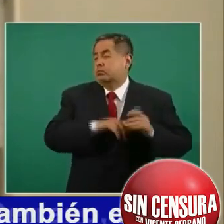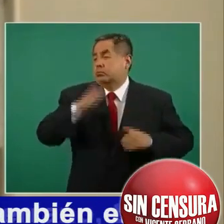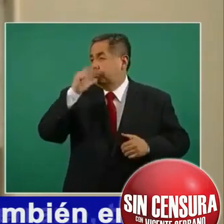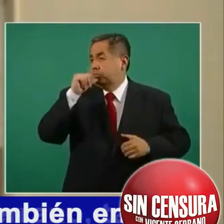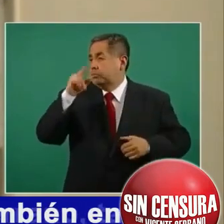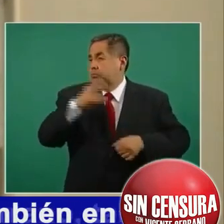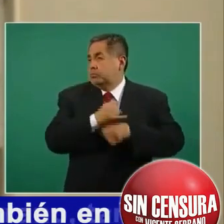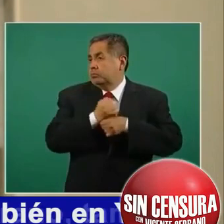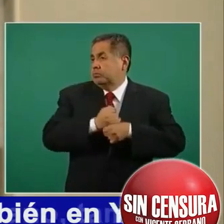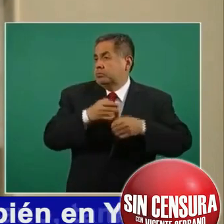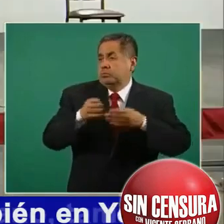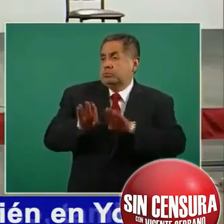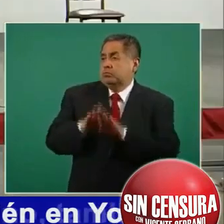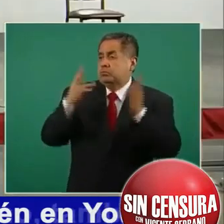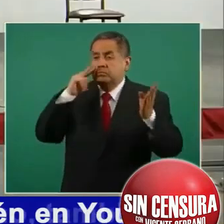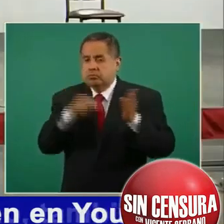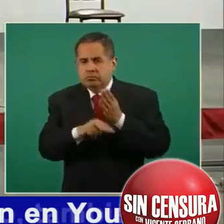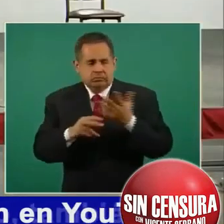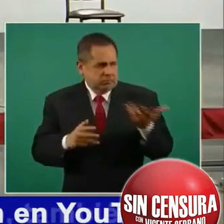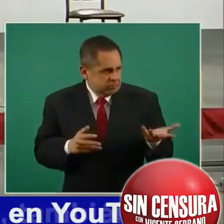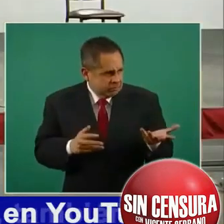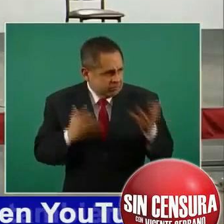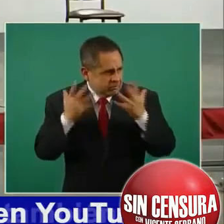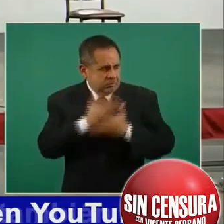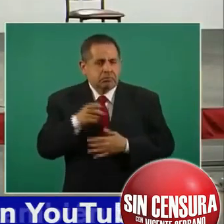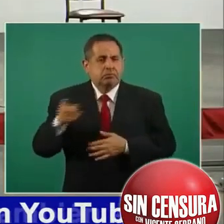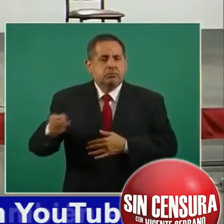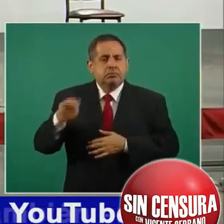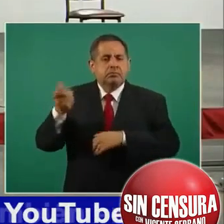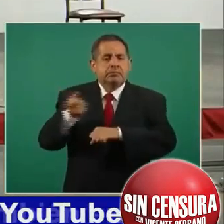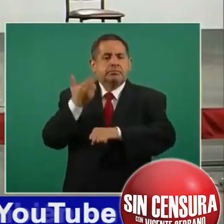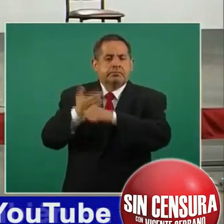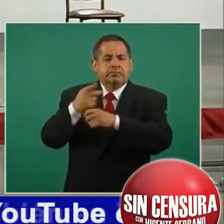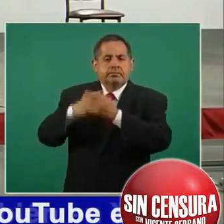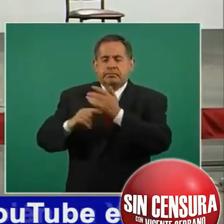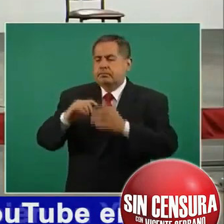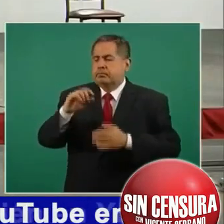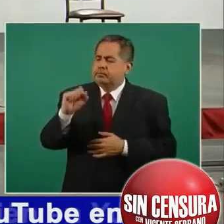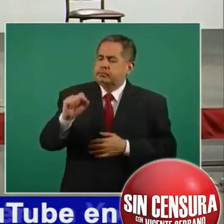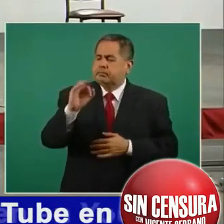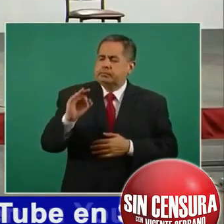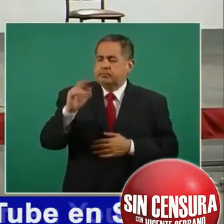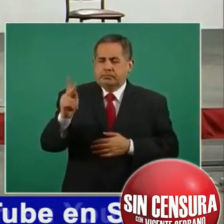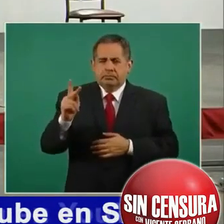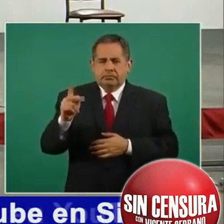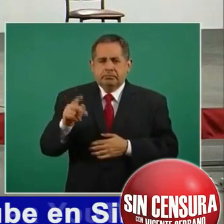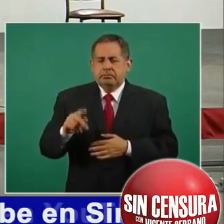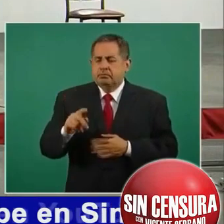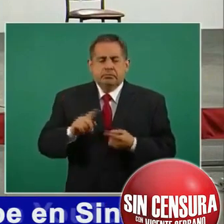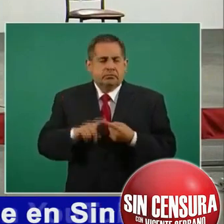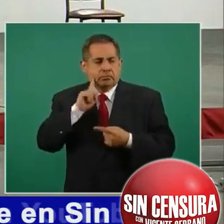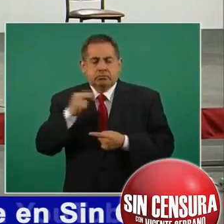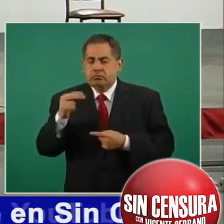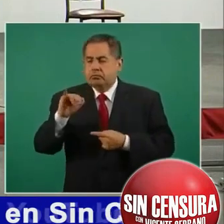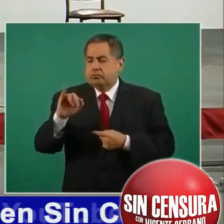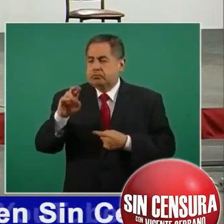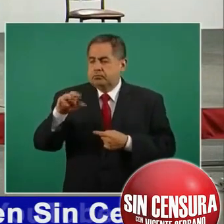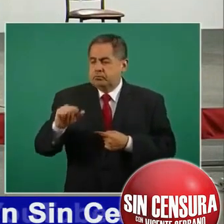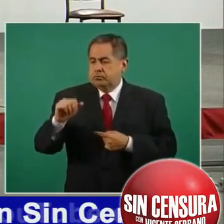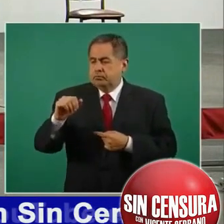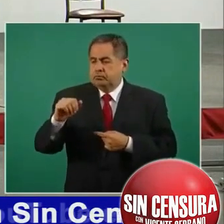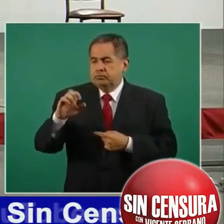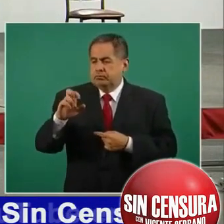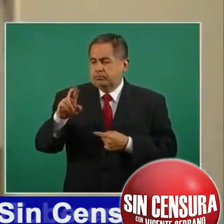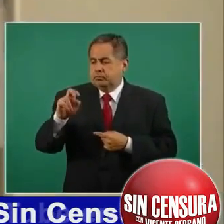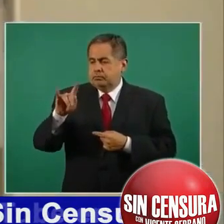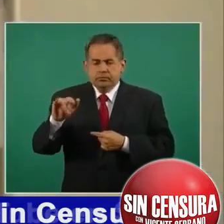hay una investigación, la propia Irma, la propia secretaria de la Función Pública, Irma Heréndira Sandoval, ella señaló